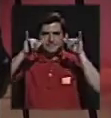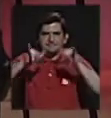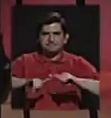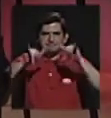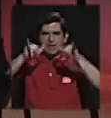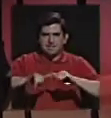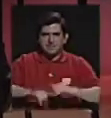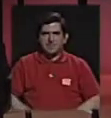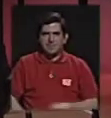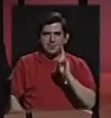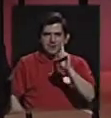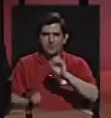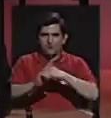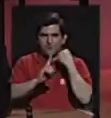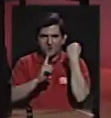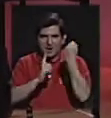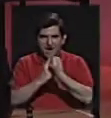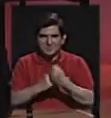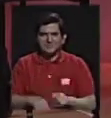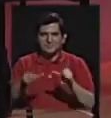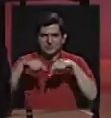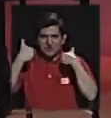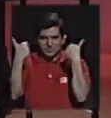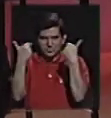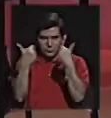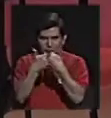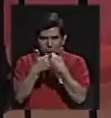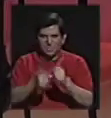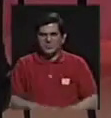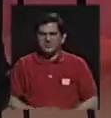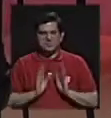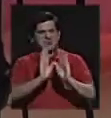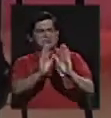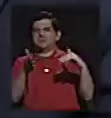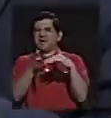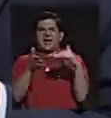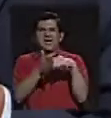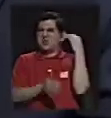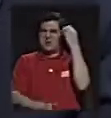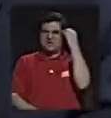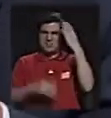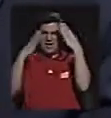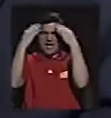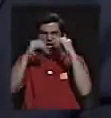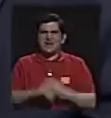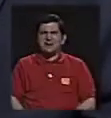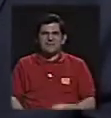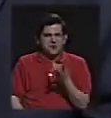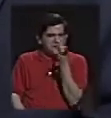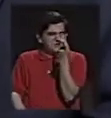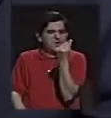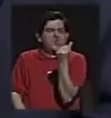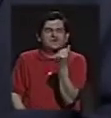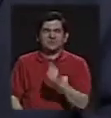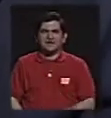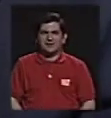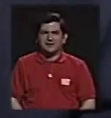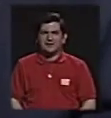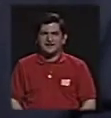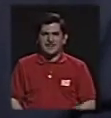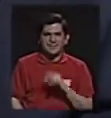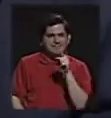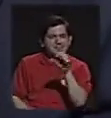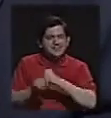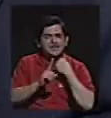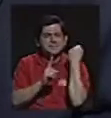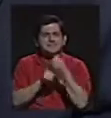cierta aversión de parte de estos grupos hacia los estudios de opinión, hacia la información cuantitativa. ¿Cuánto de